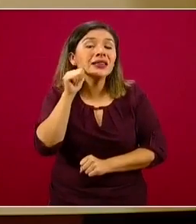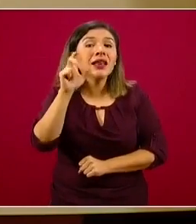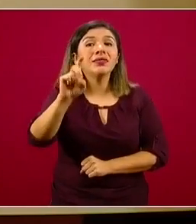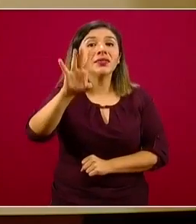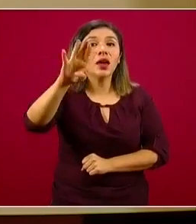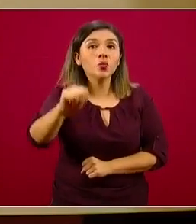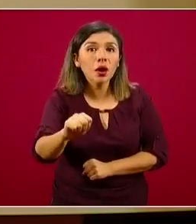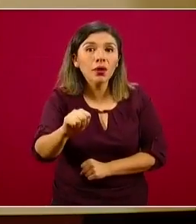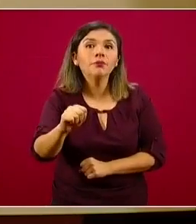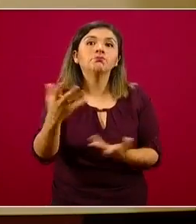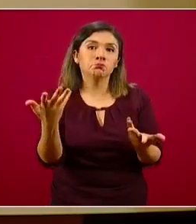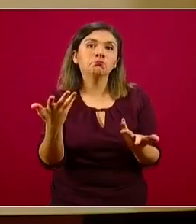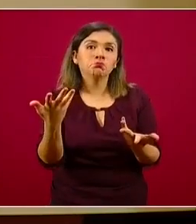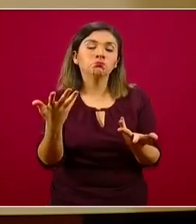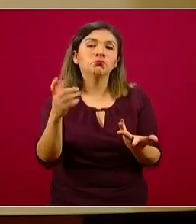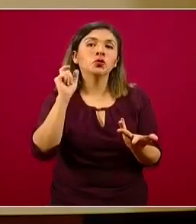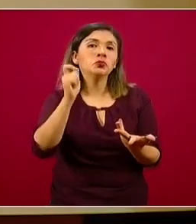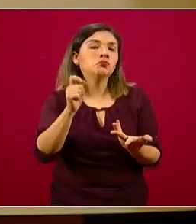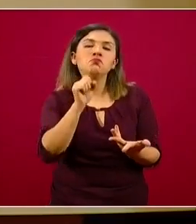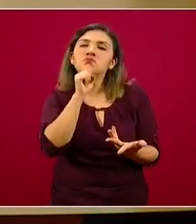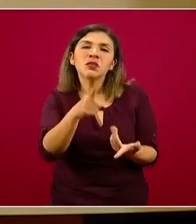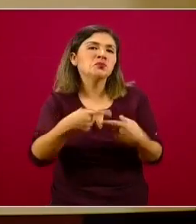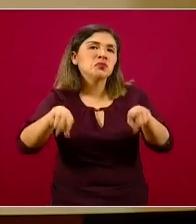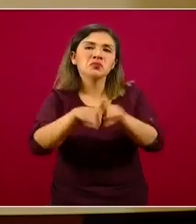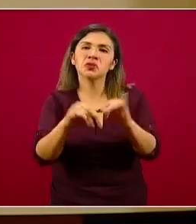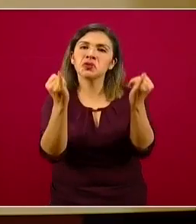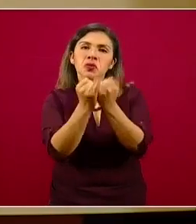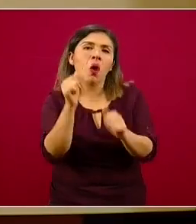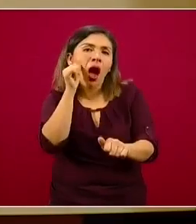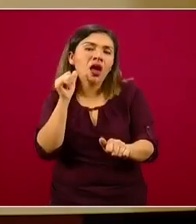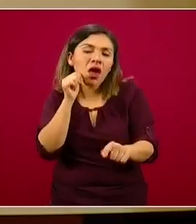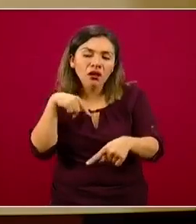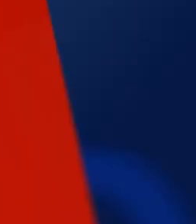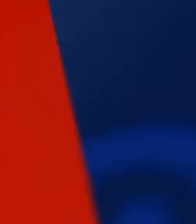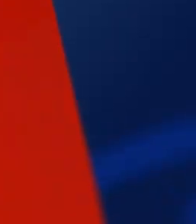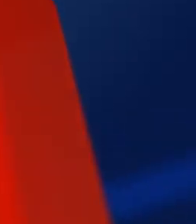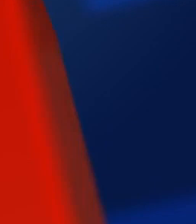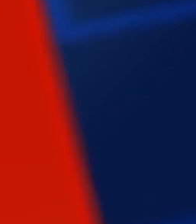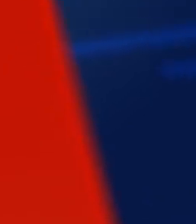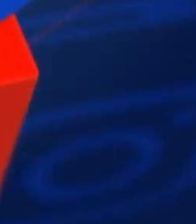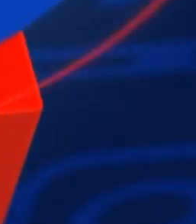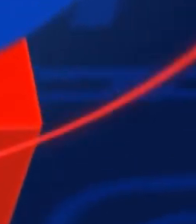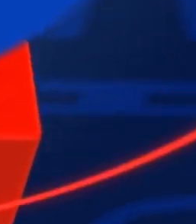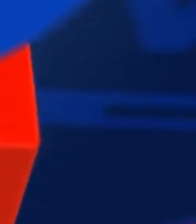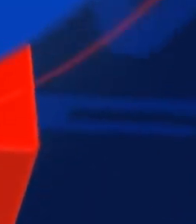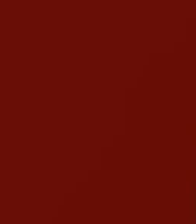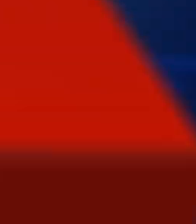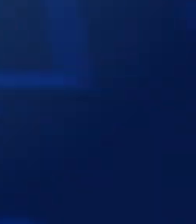39%, así que prácticamente se mantuvo estable, digamos, de un día para otro.